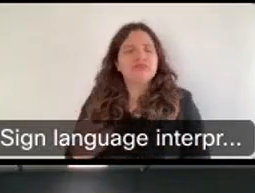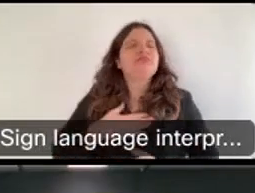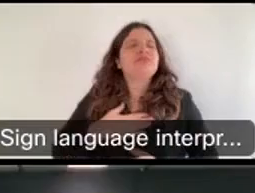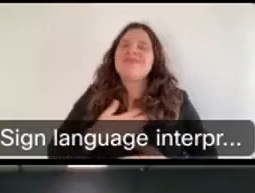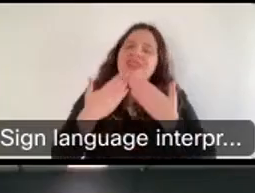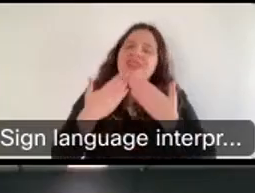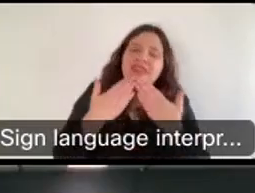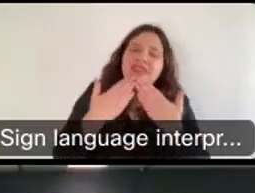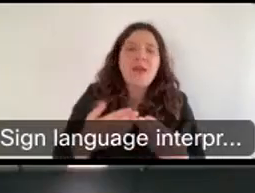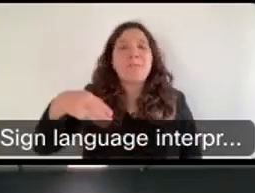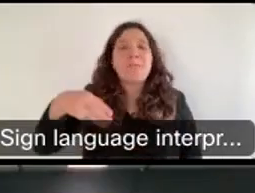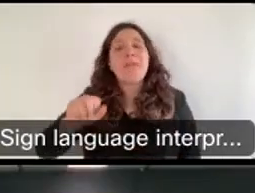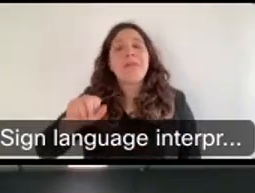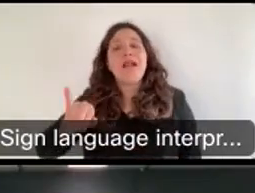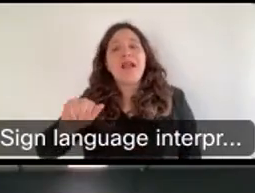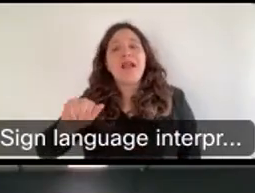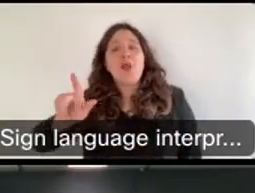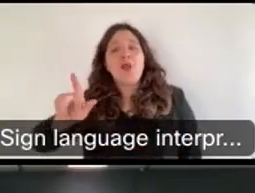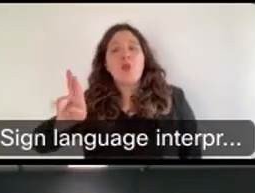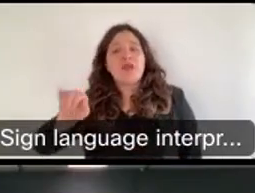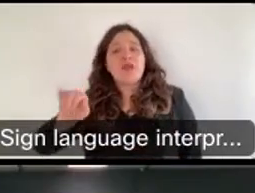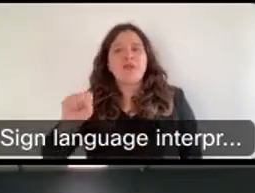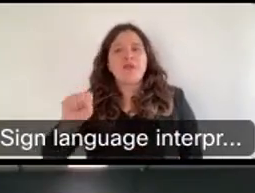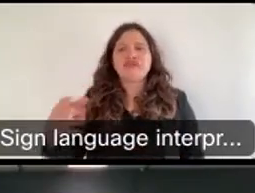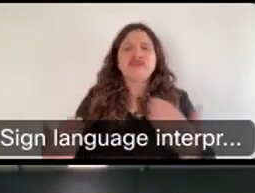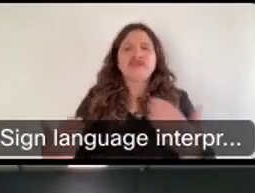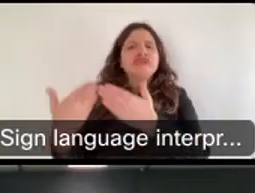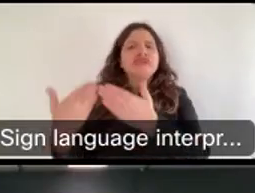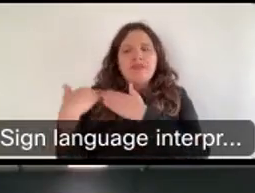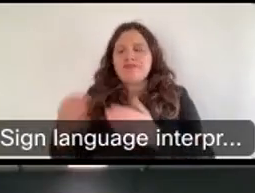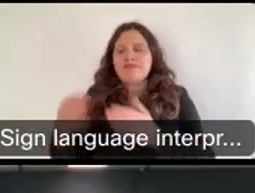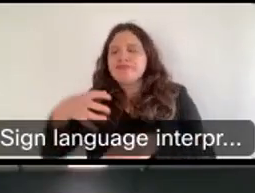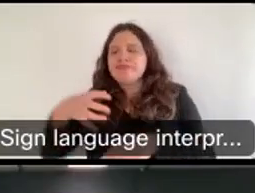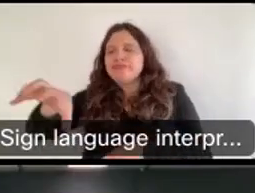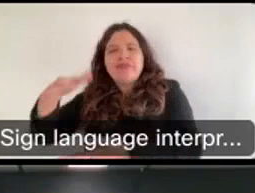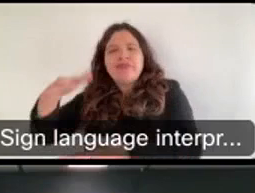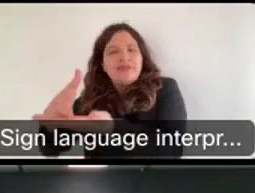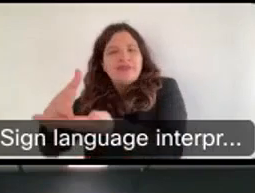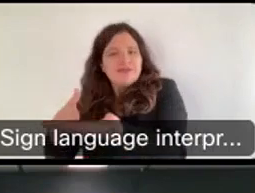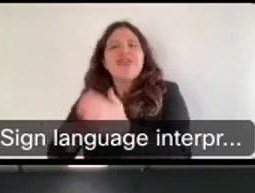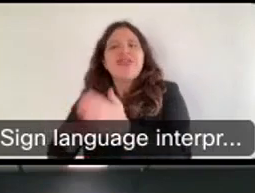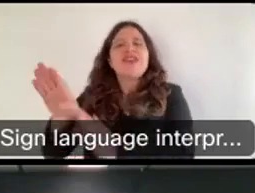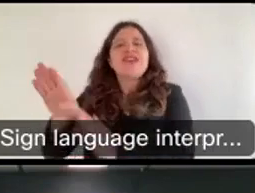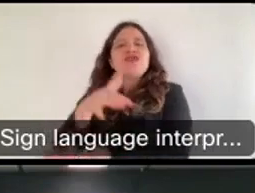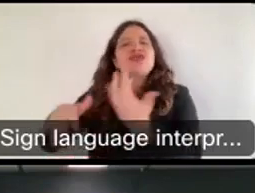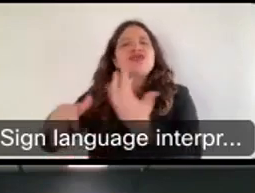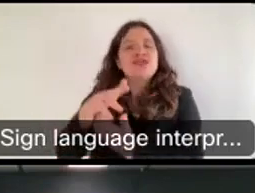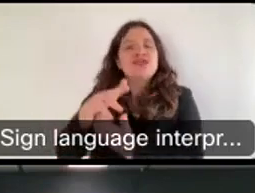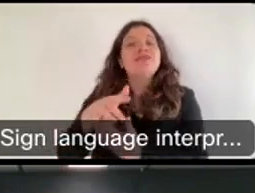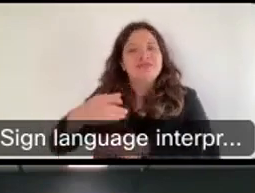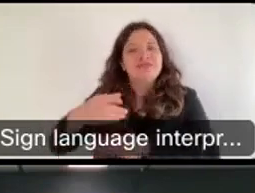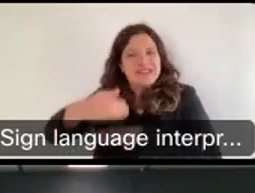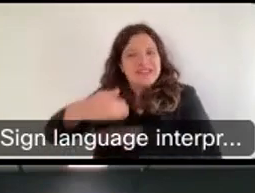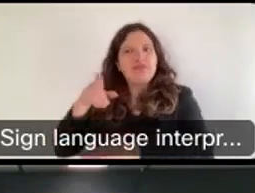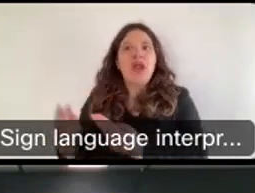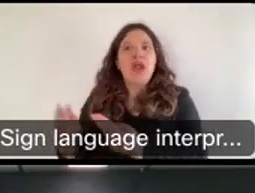agradecimiento a María Luisa Mariño, oficial de Asuntos Sociales de la División de Desarrollo Social de la CEPAL, responsable del área de salud y